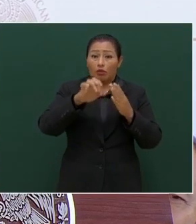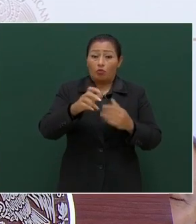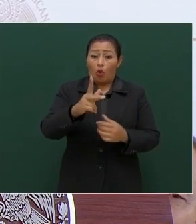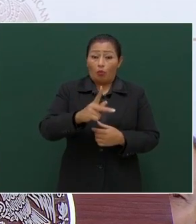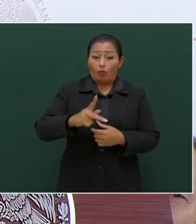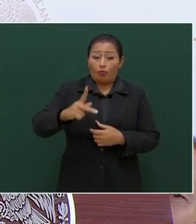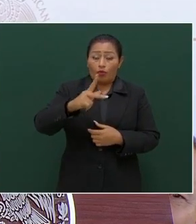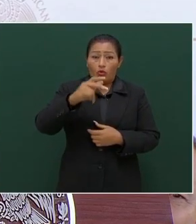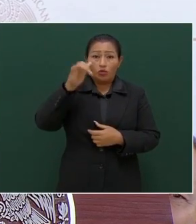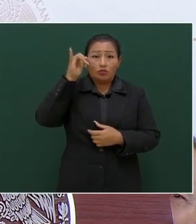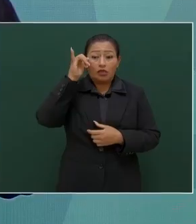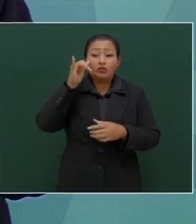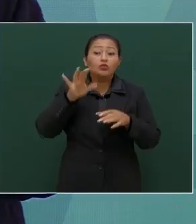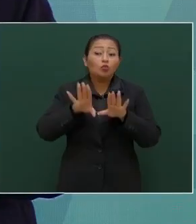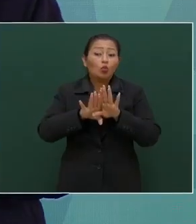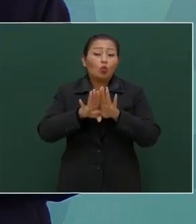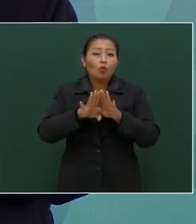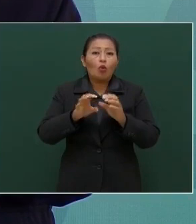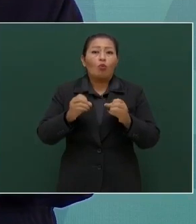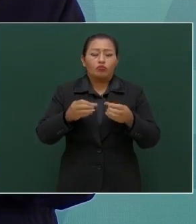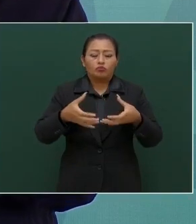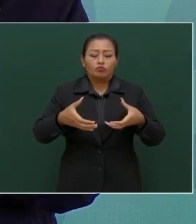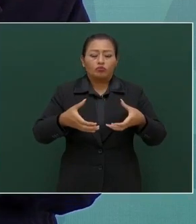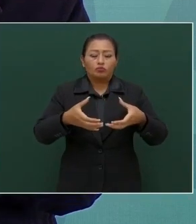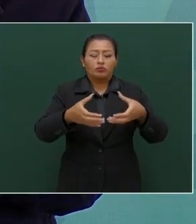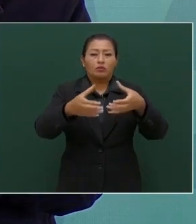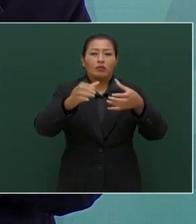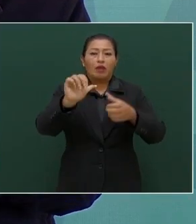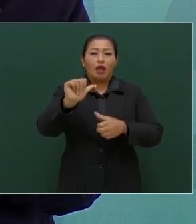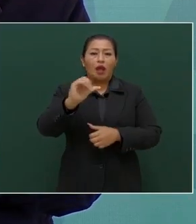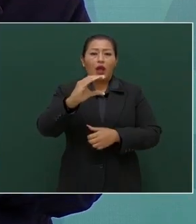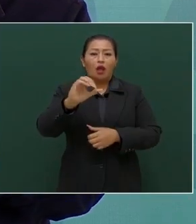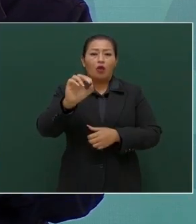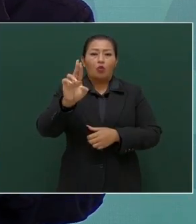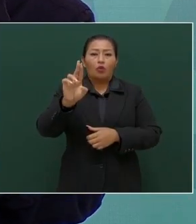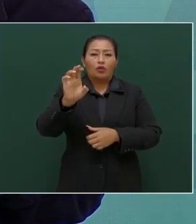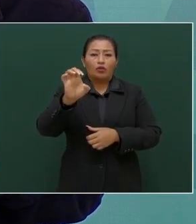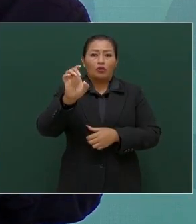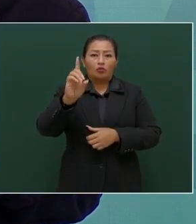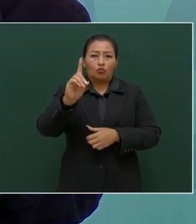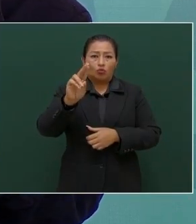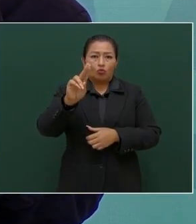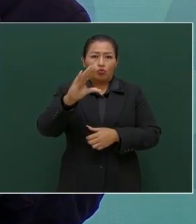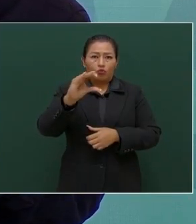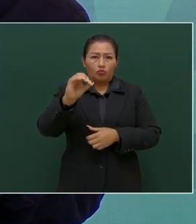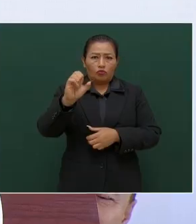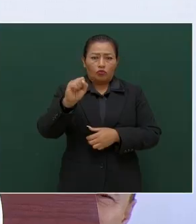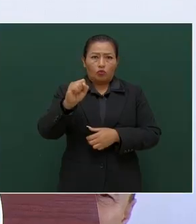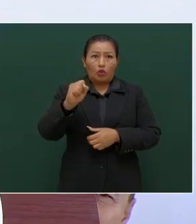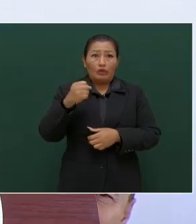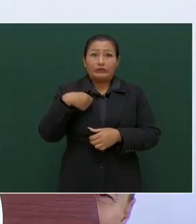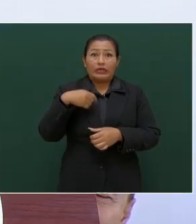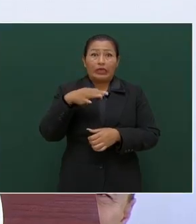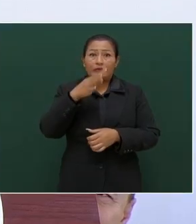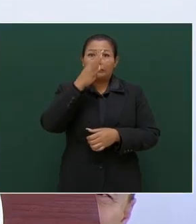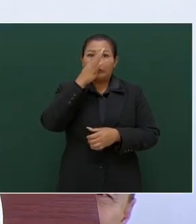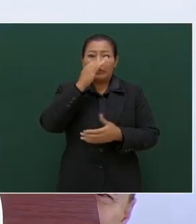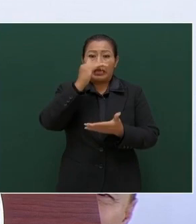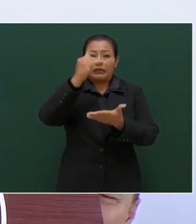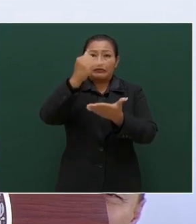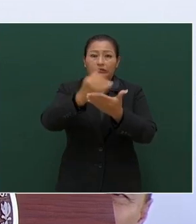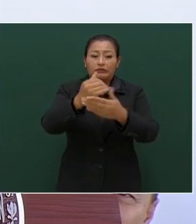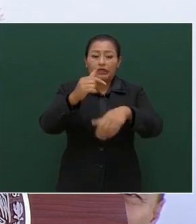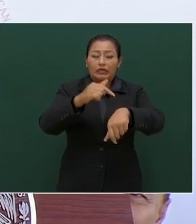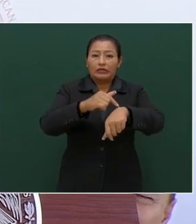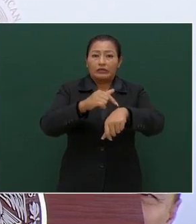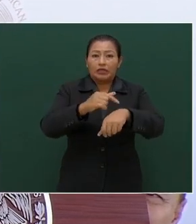y cómo vamos con el acueducto, que me interesa mucho porque ya se nos está terminando el